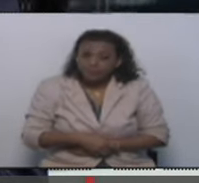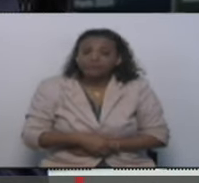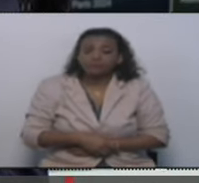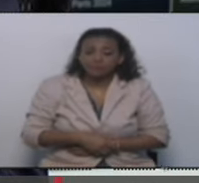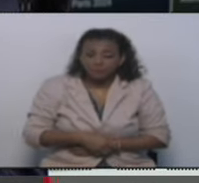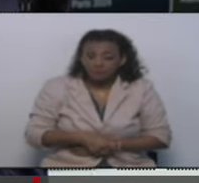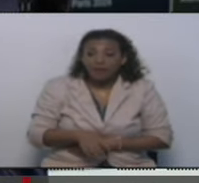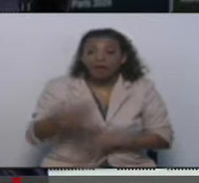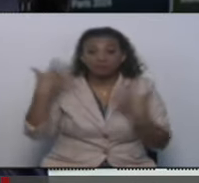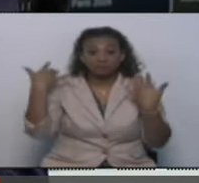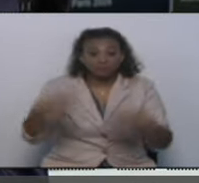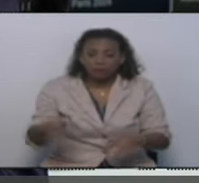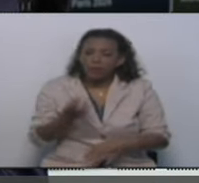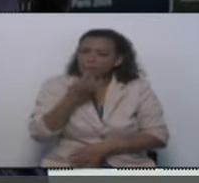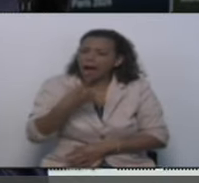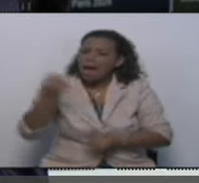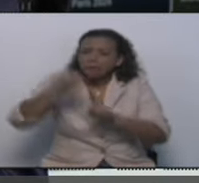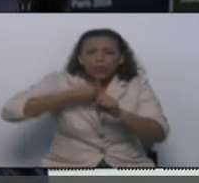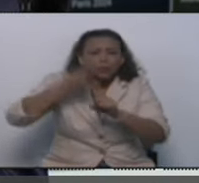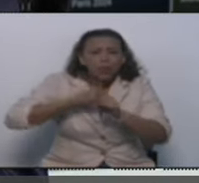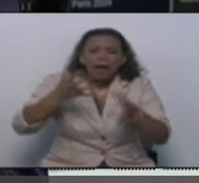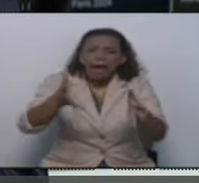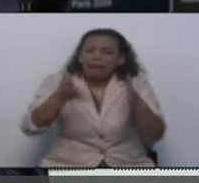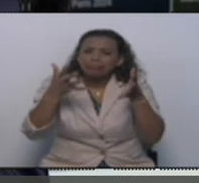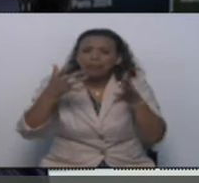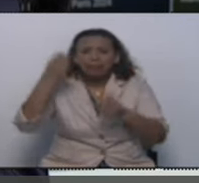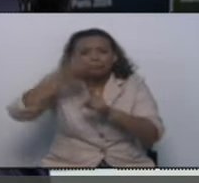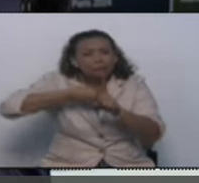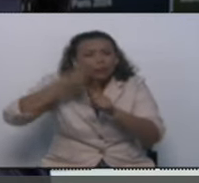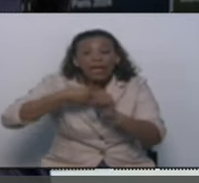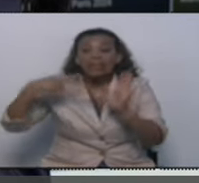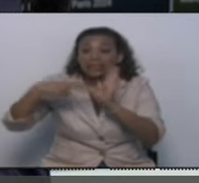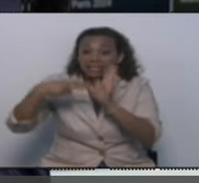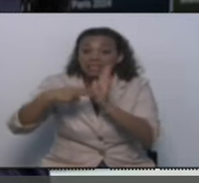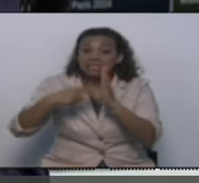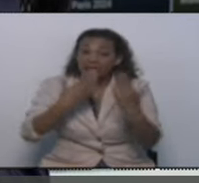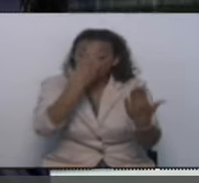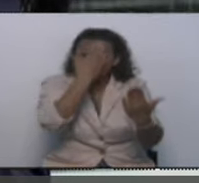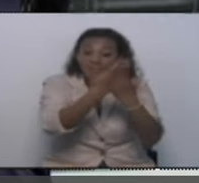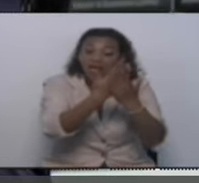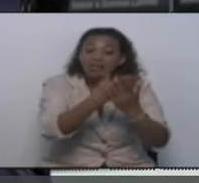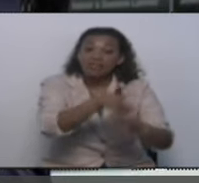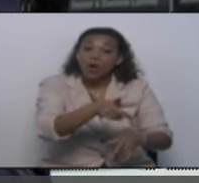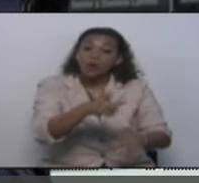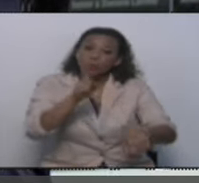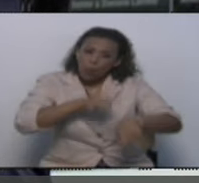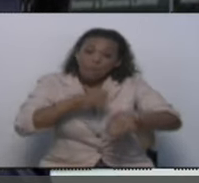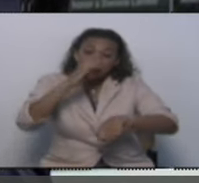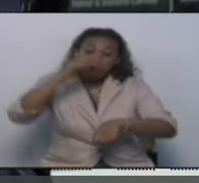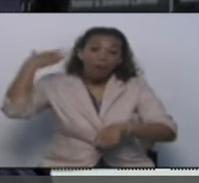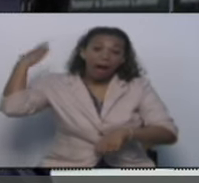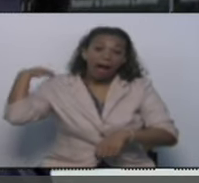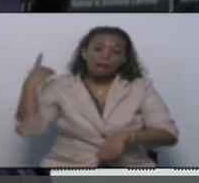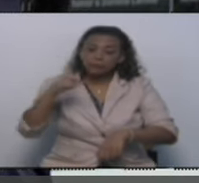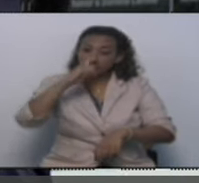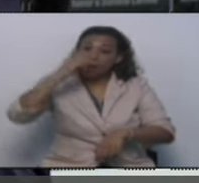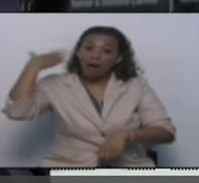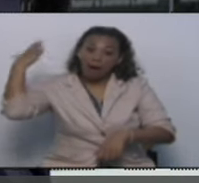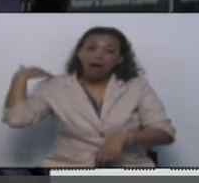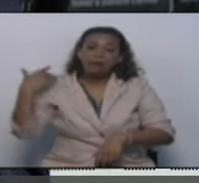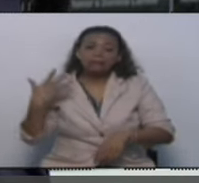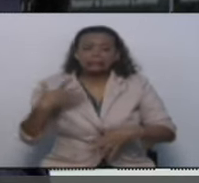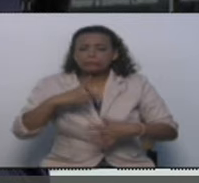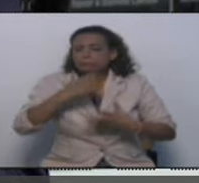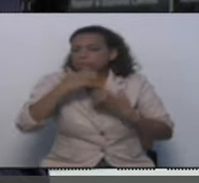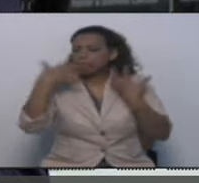Ha sido hermosa la batalla que ha dado el pueblo de Siria, que en su momento de guerra